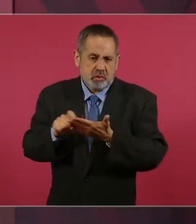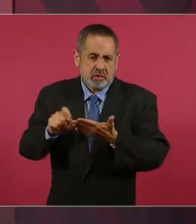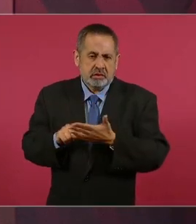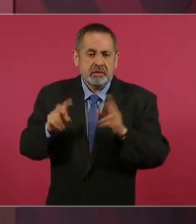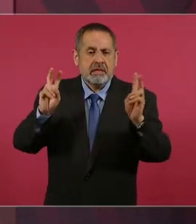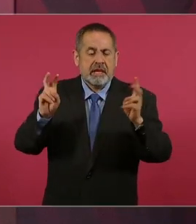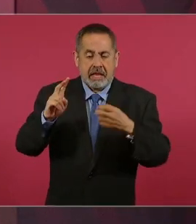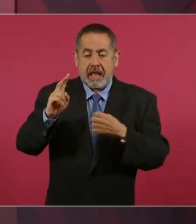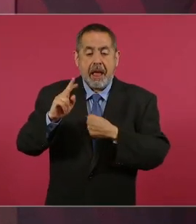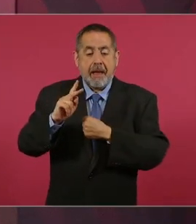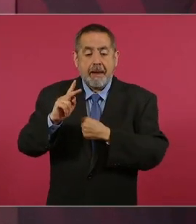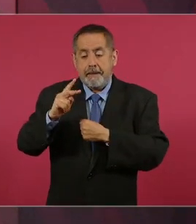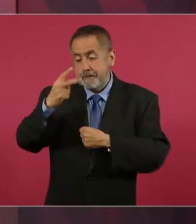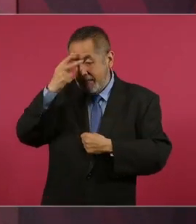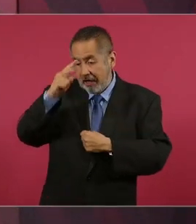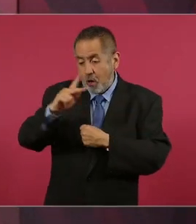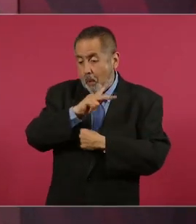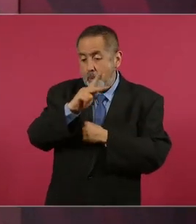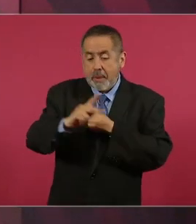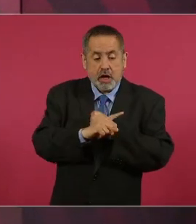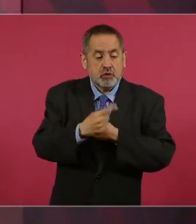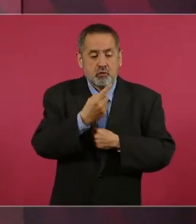México, país de un solo hombre.